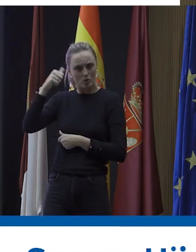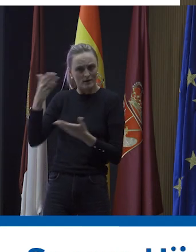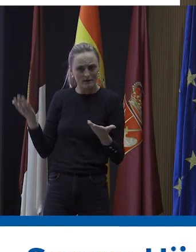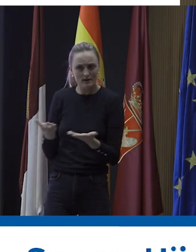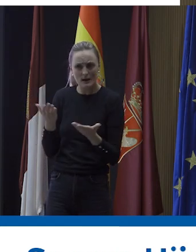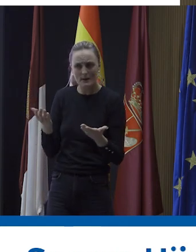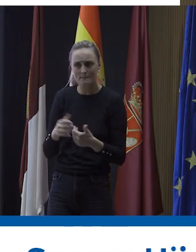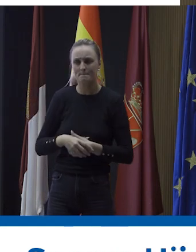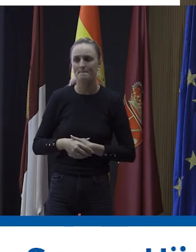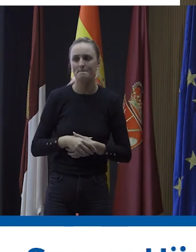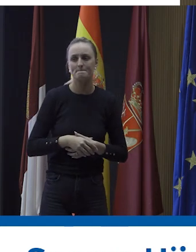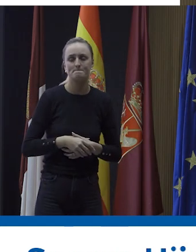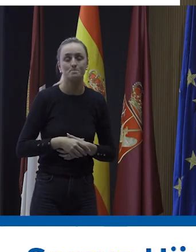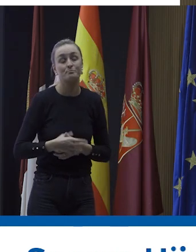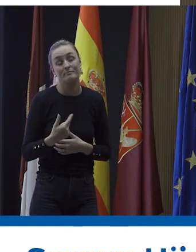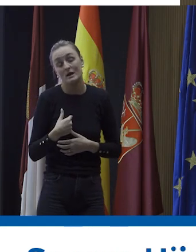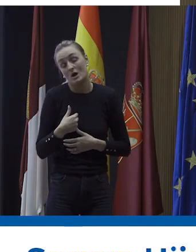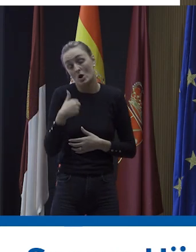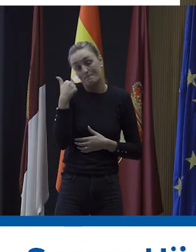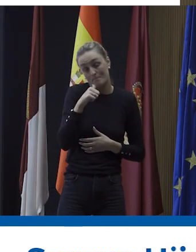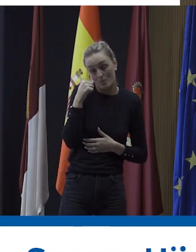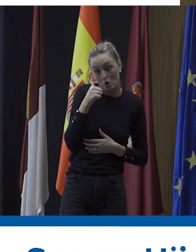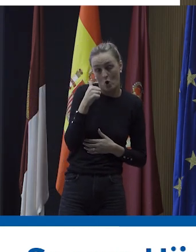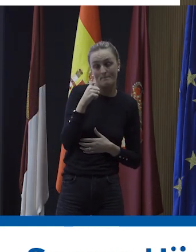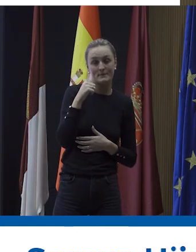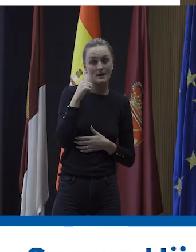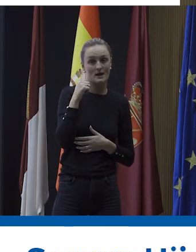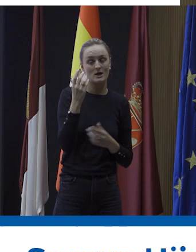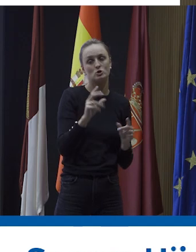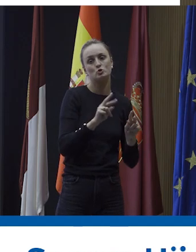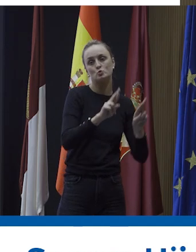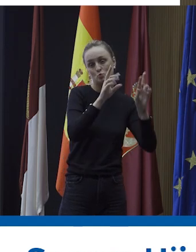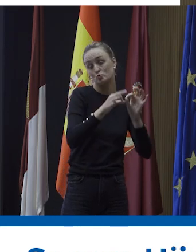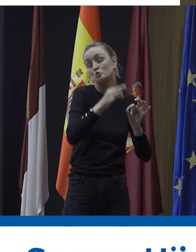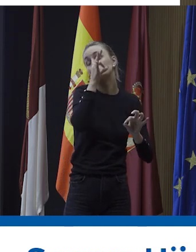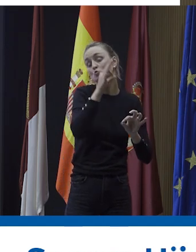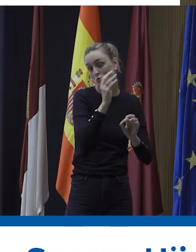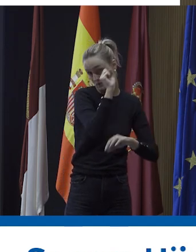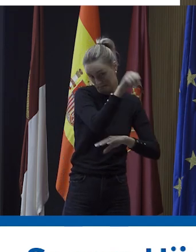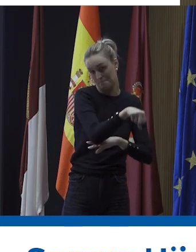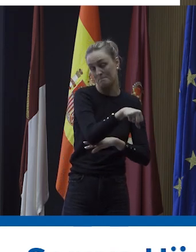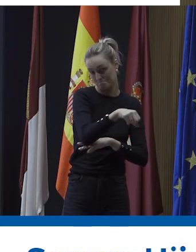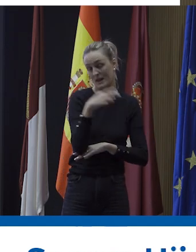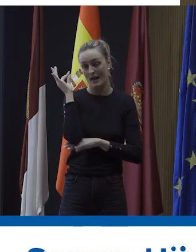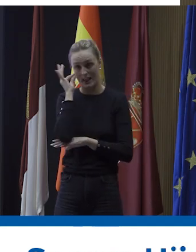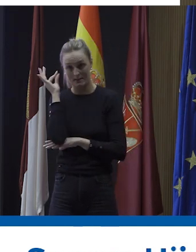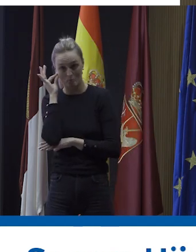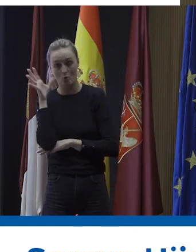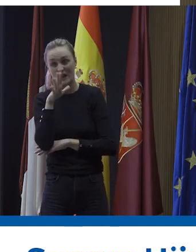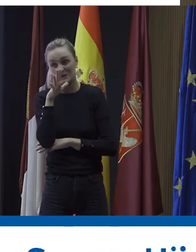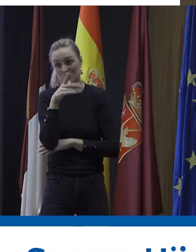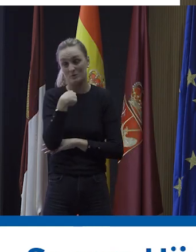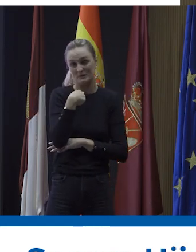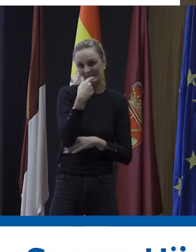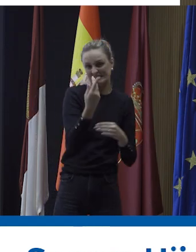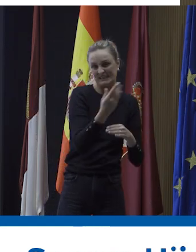Bueno, pues los hombres tienen más suerte que las mujeres porque no tienen ese descenso de la testosterona como nosotros de